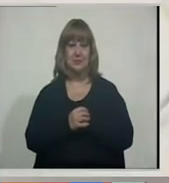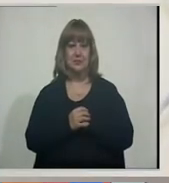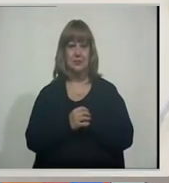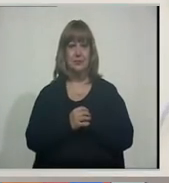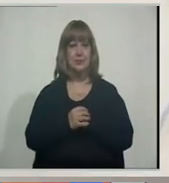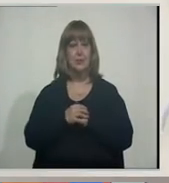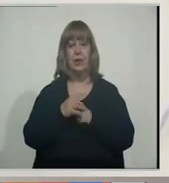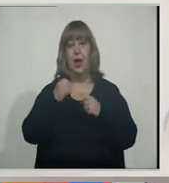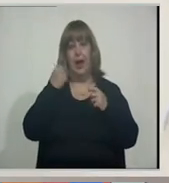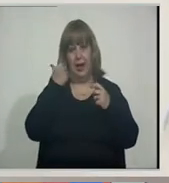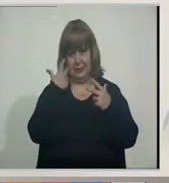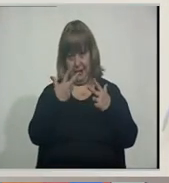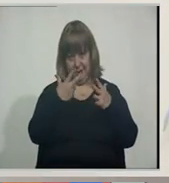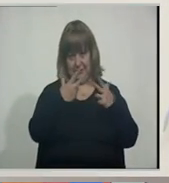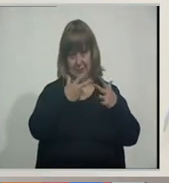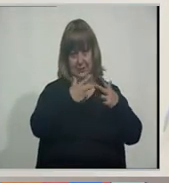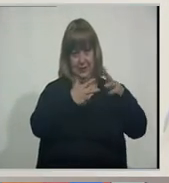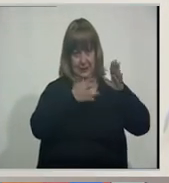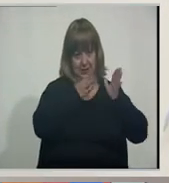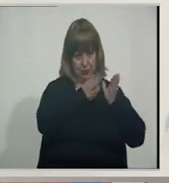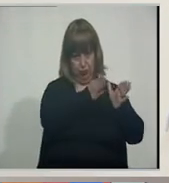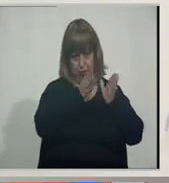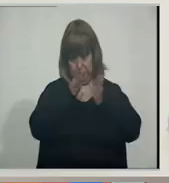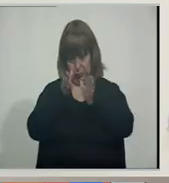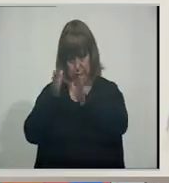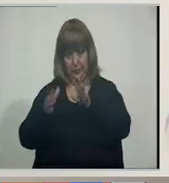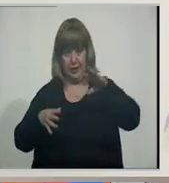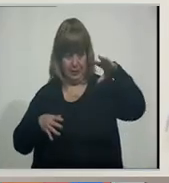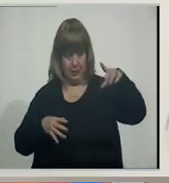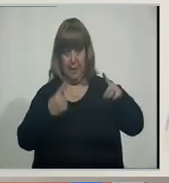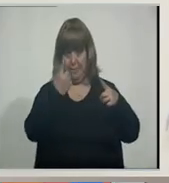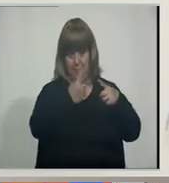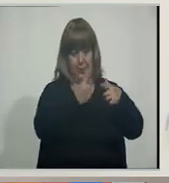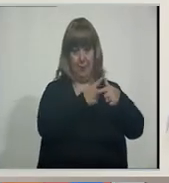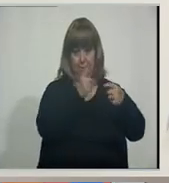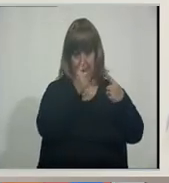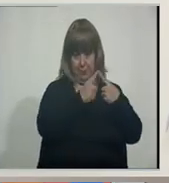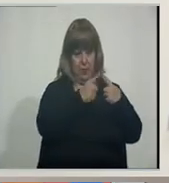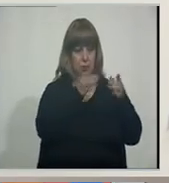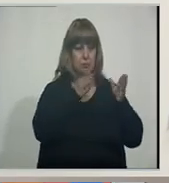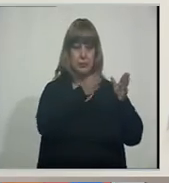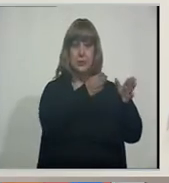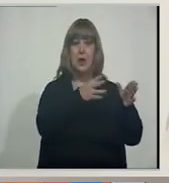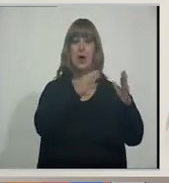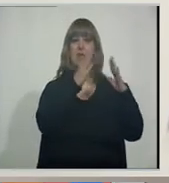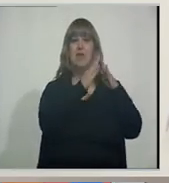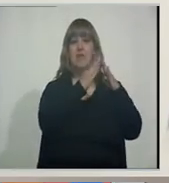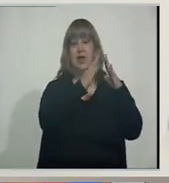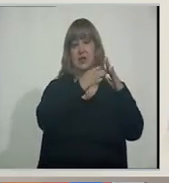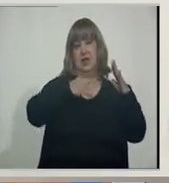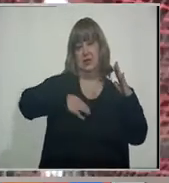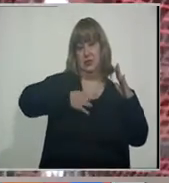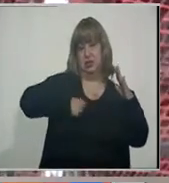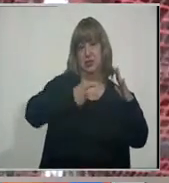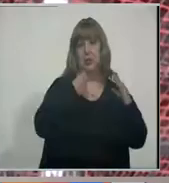Tiene tres líneas de acción. La más importante y la más significativa, por lo que significa, es la que es vivienda social, orientada a